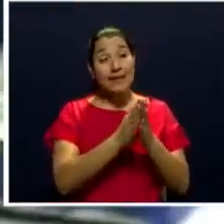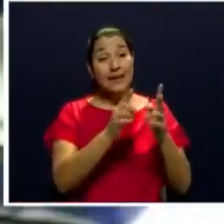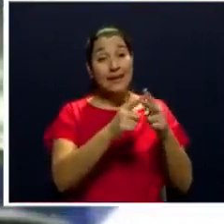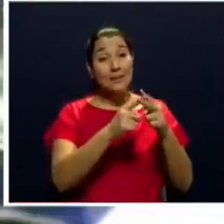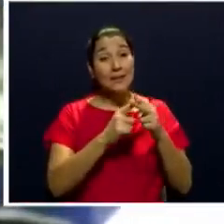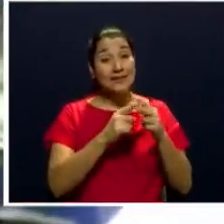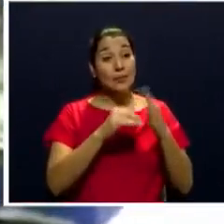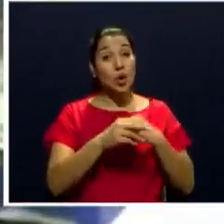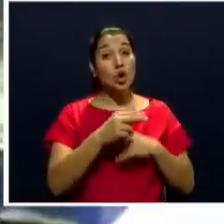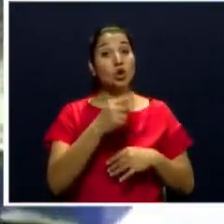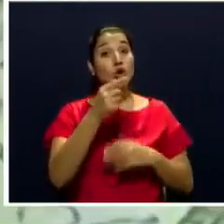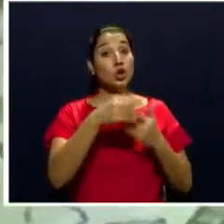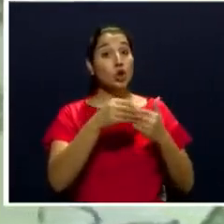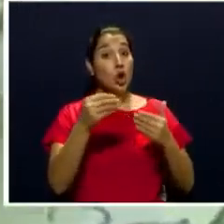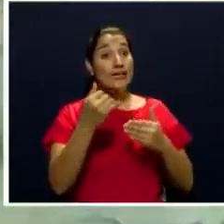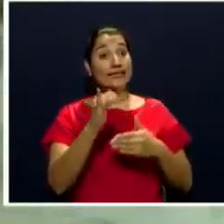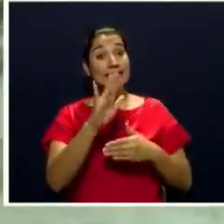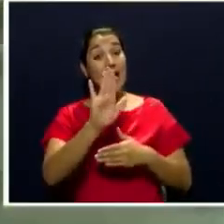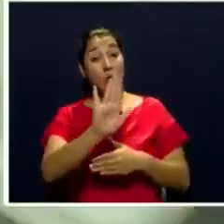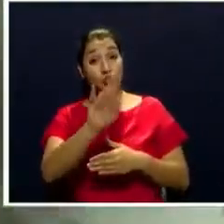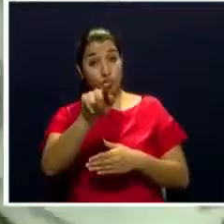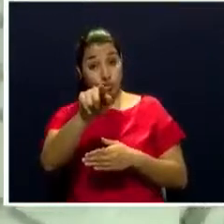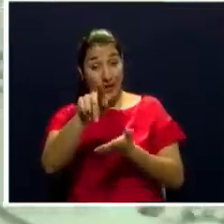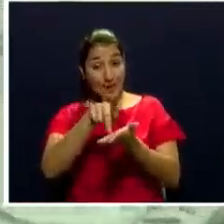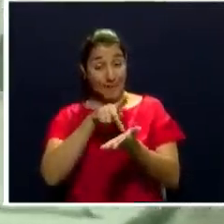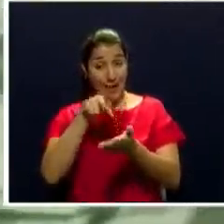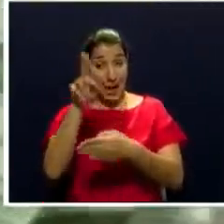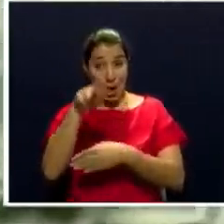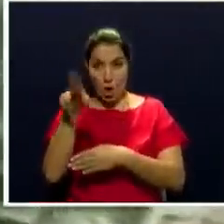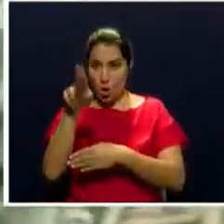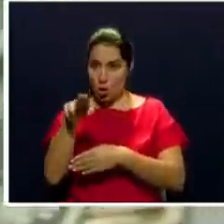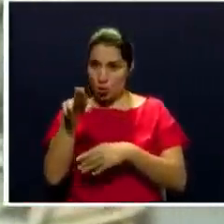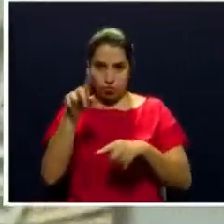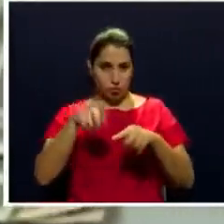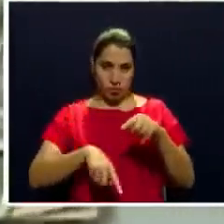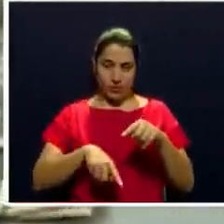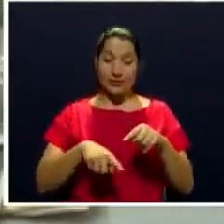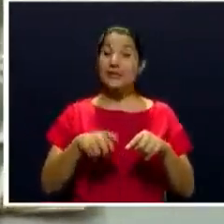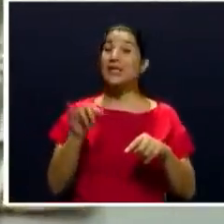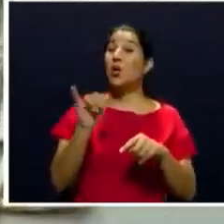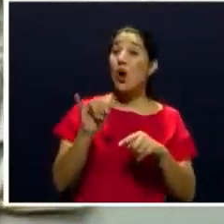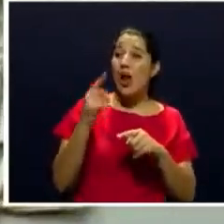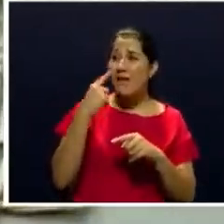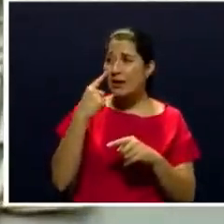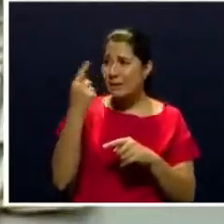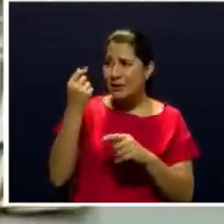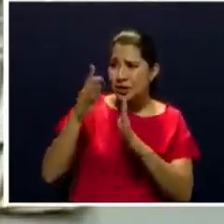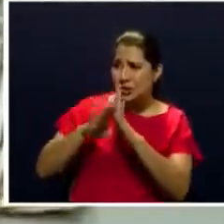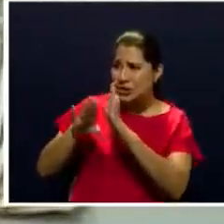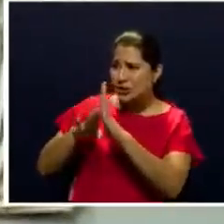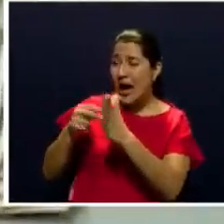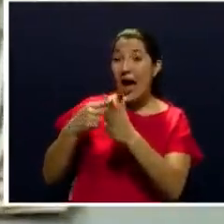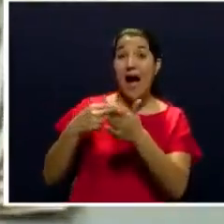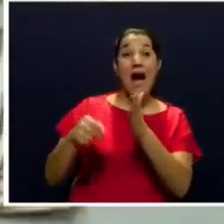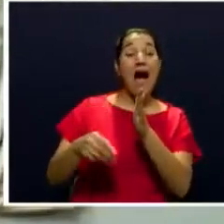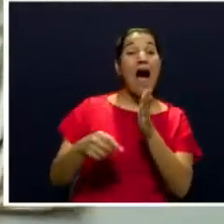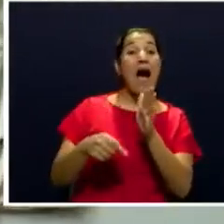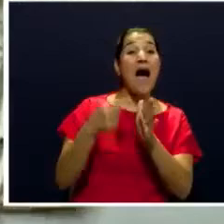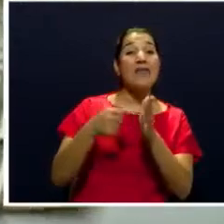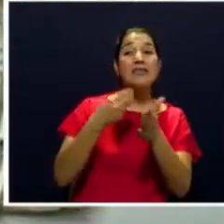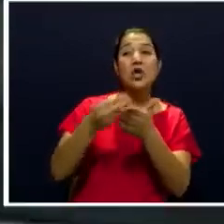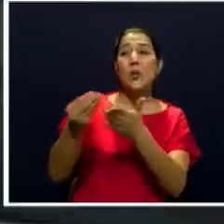su ingreso es principalmente en colones. Además, no se deje llevar por las ofertas. Muchas veces se adquieren productos en oferta que no